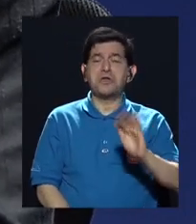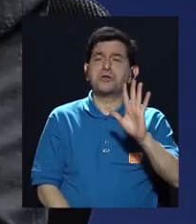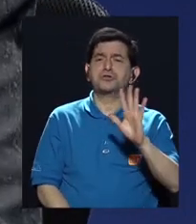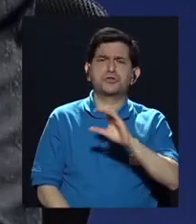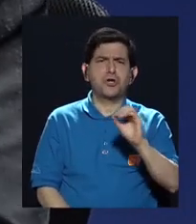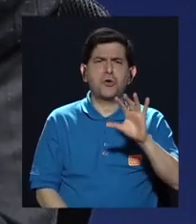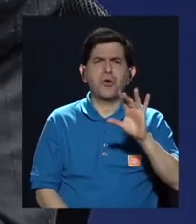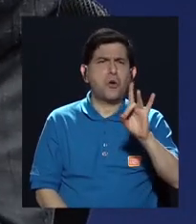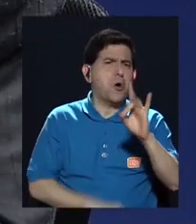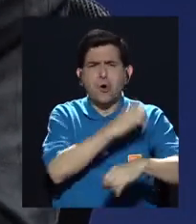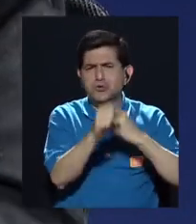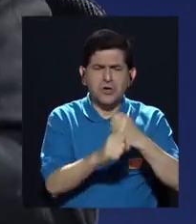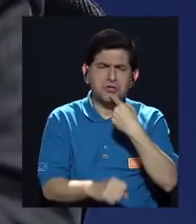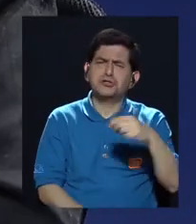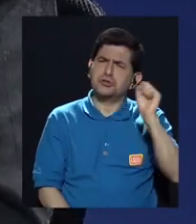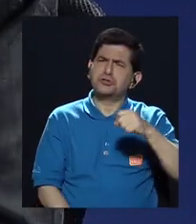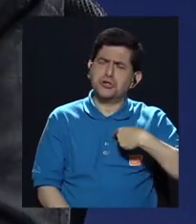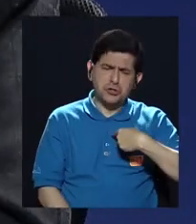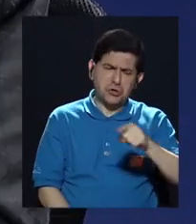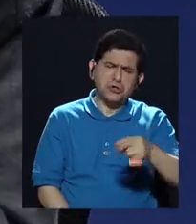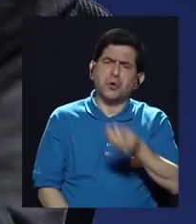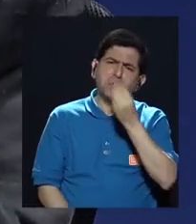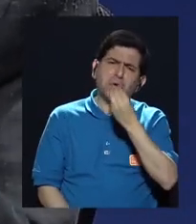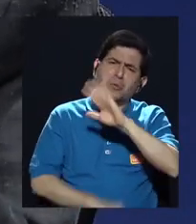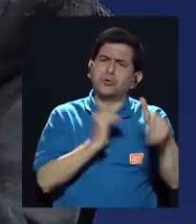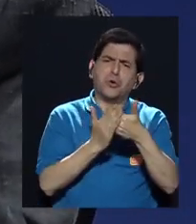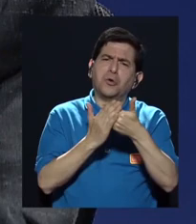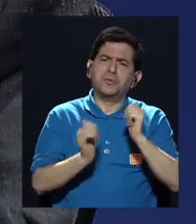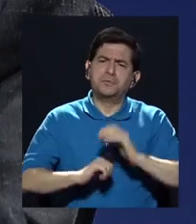de 5, 6, 8 años, claro que sí, yo me voy a comer.